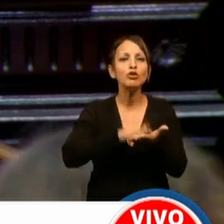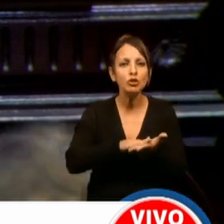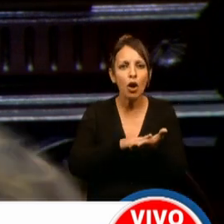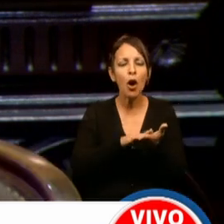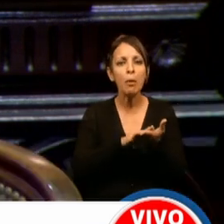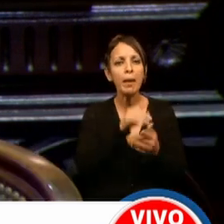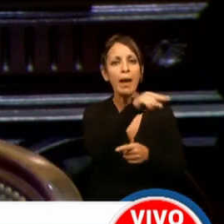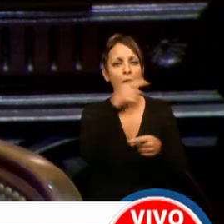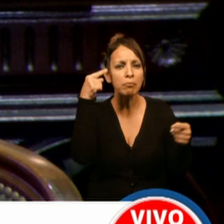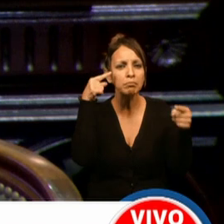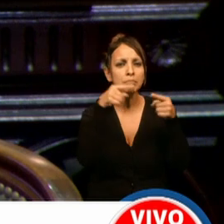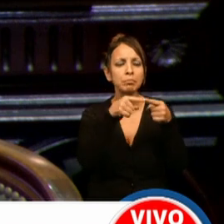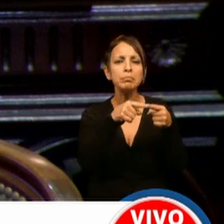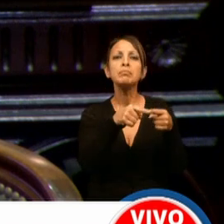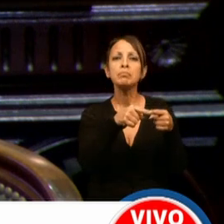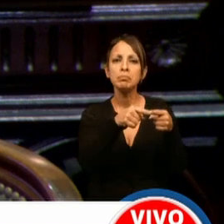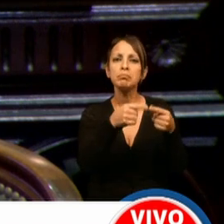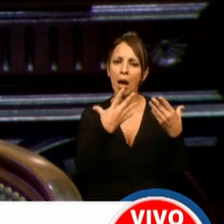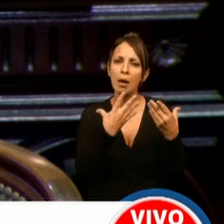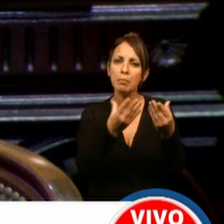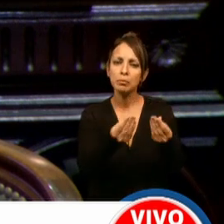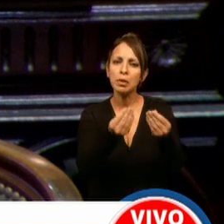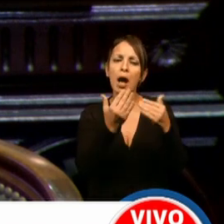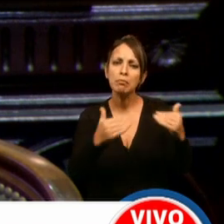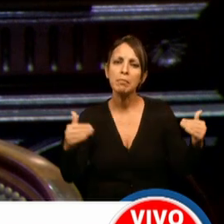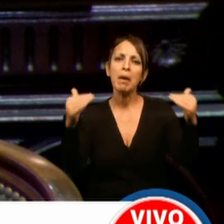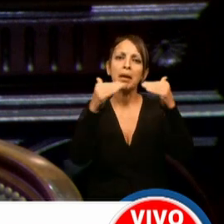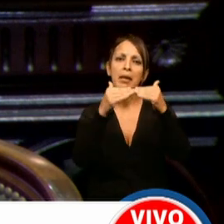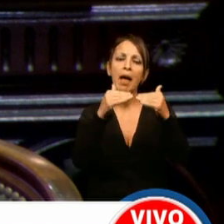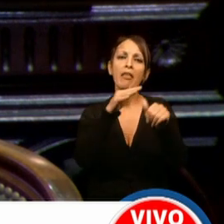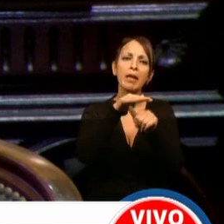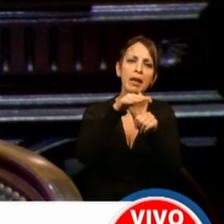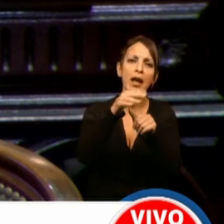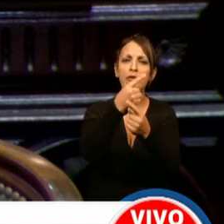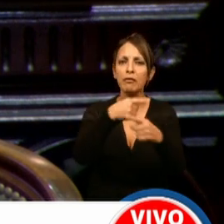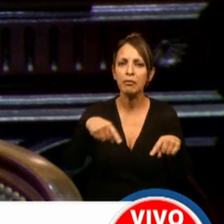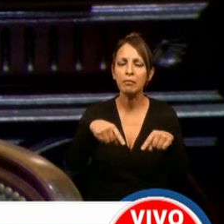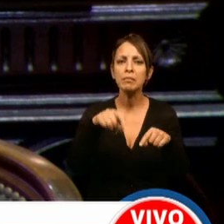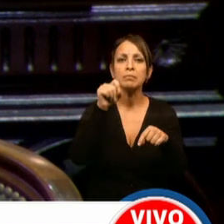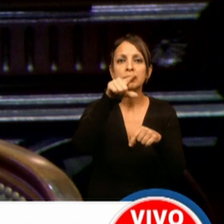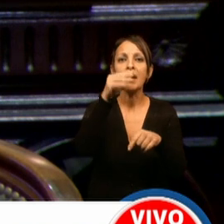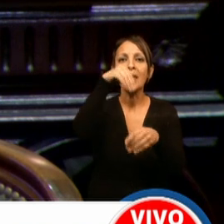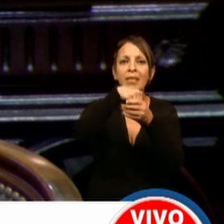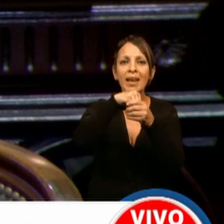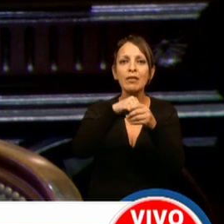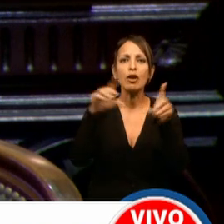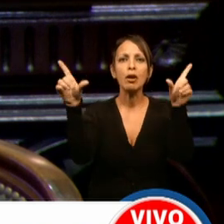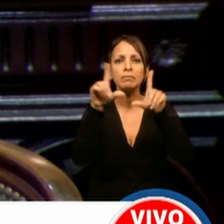de su intención de acompañar la equidad de género en el ámbito periodístico